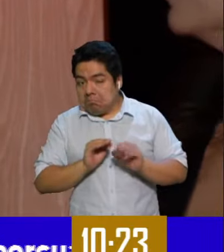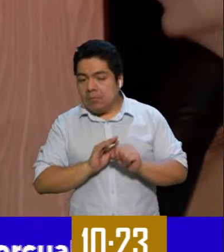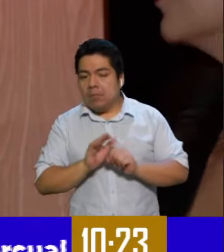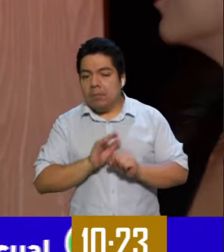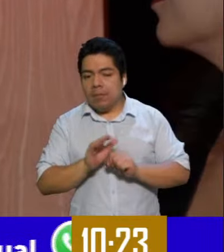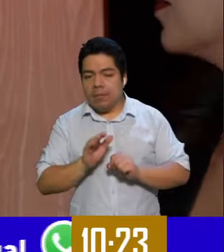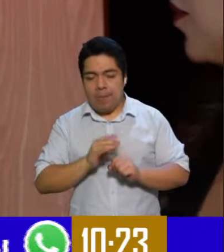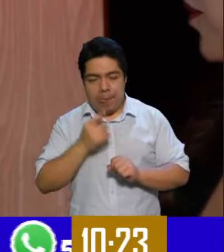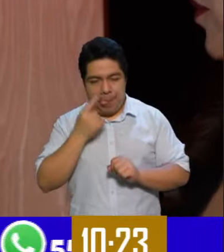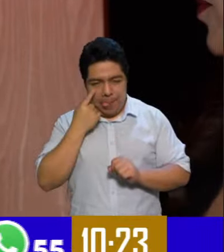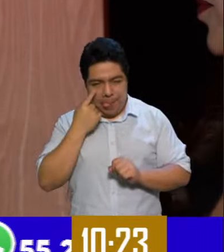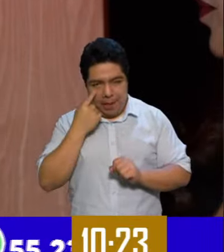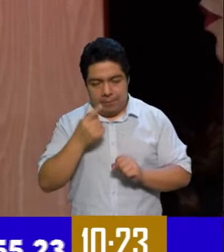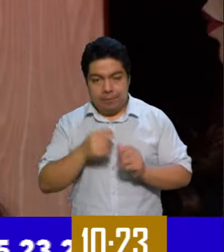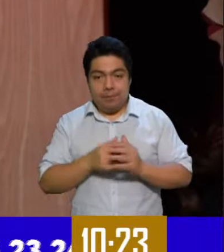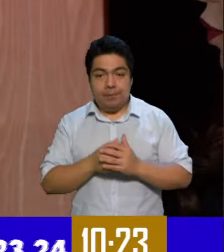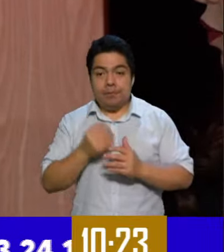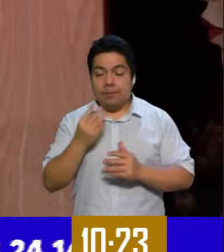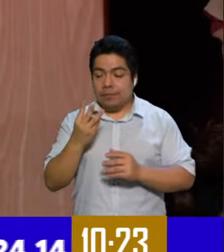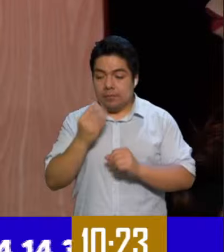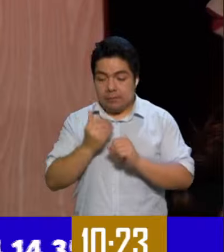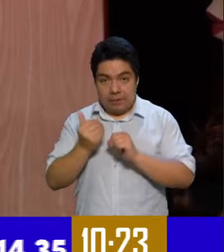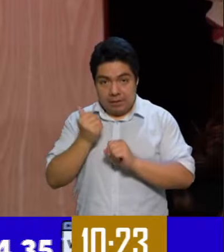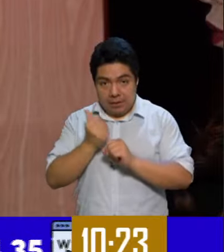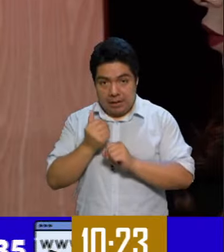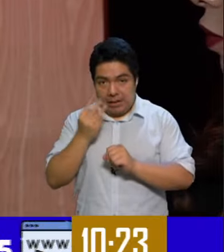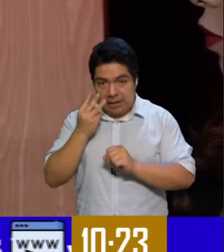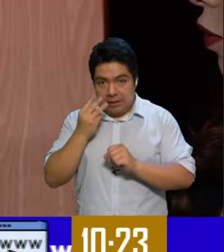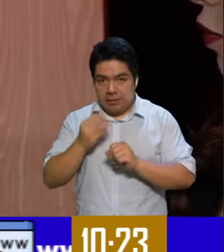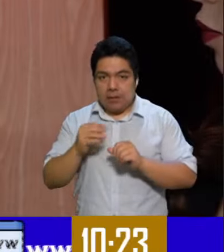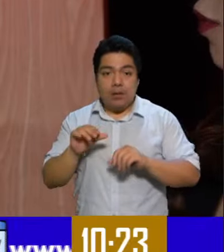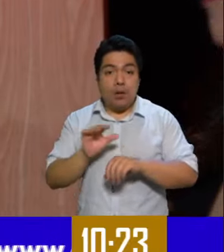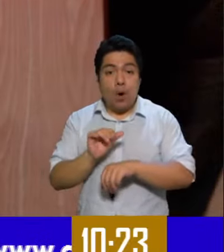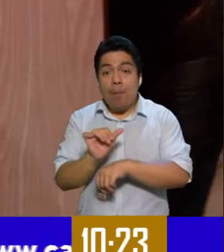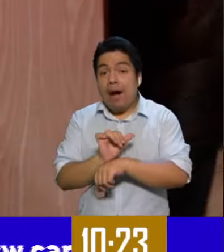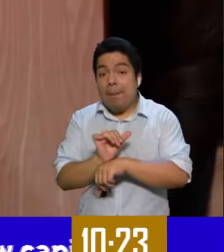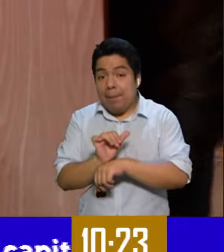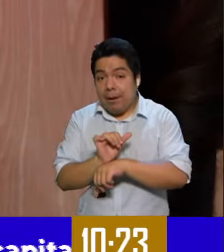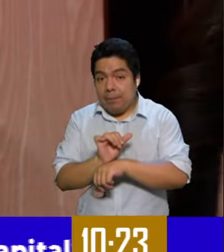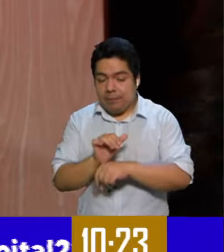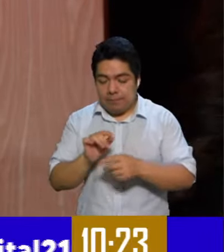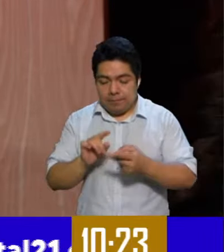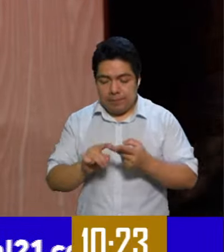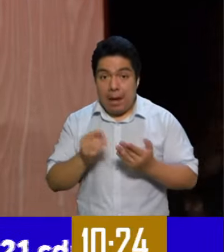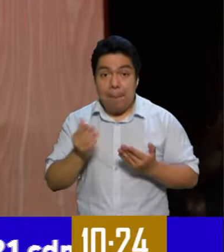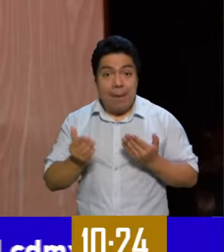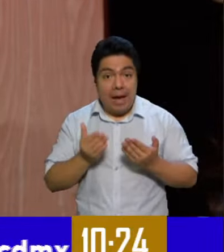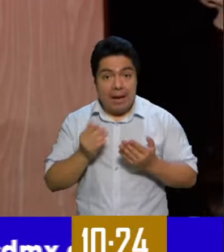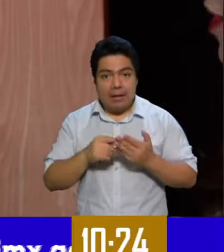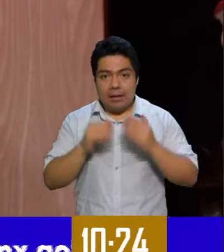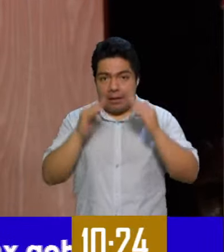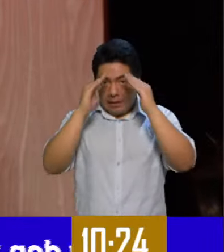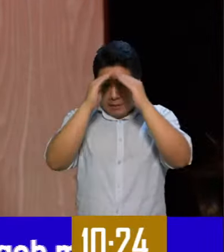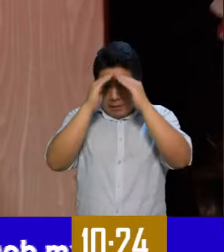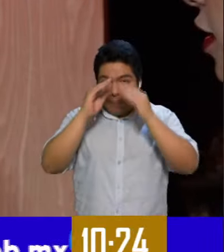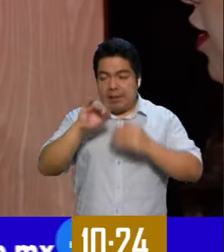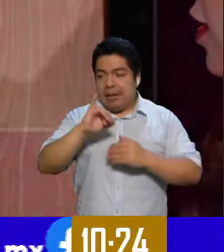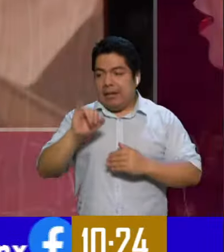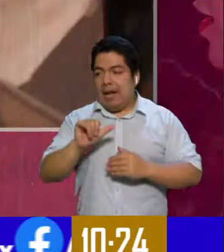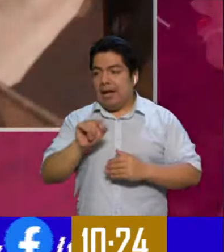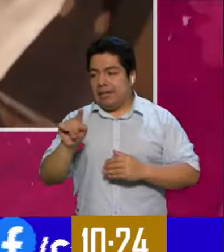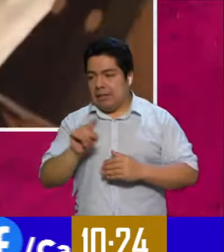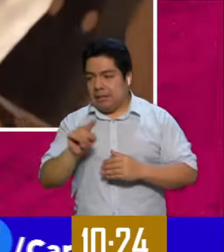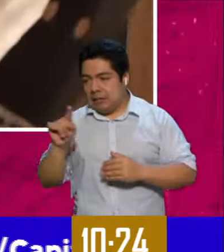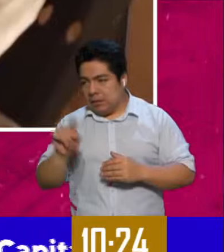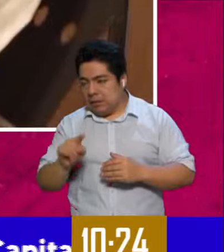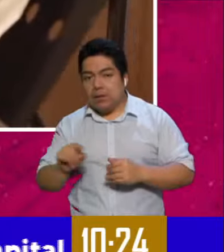Claro, del mira, narco? ahí te va. Desde los 3 años actúo, bailo, ballet, jazz, pero